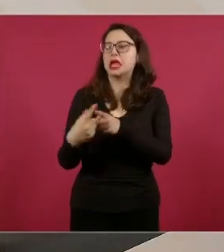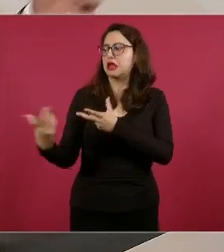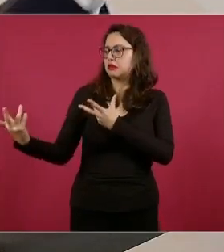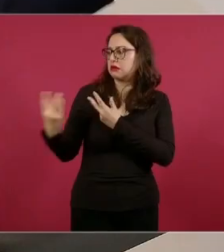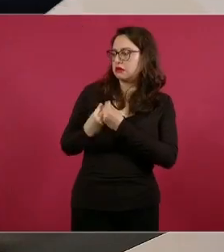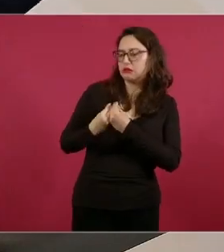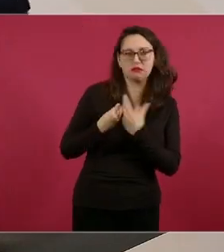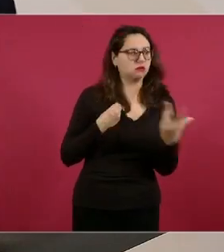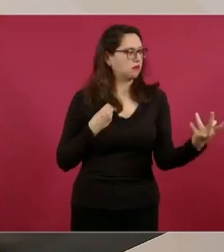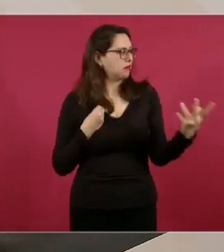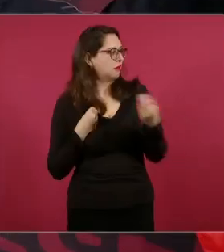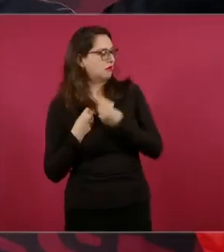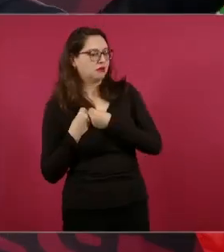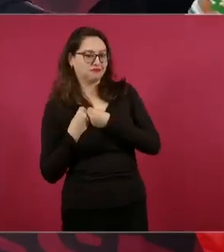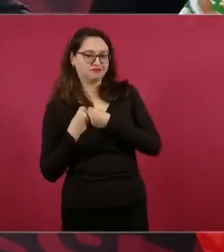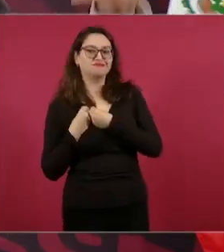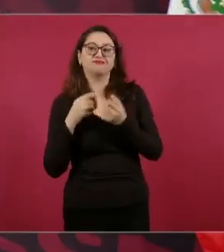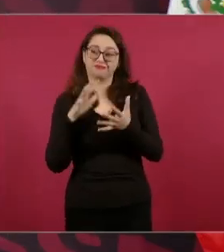Cuando la ola